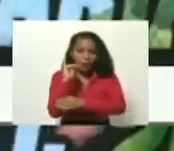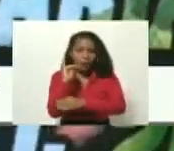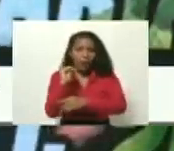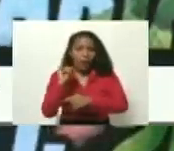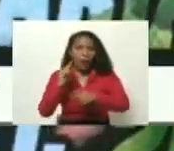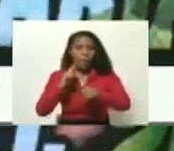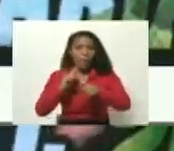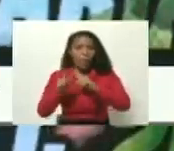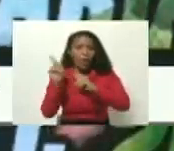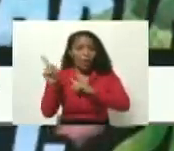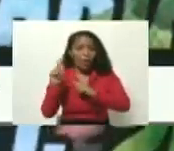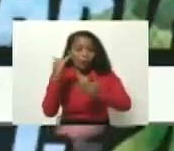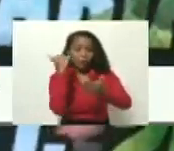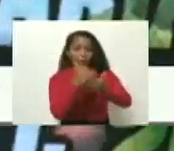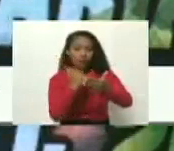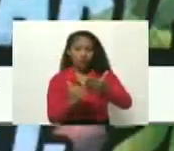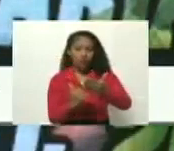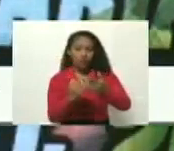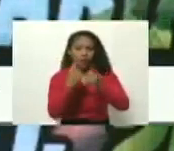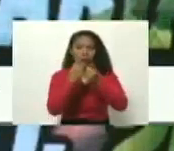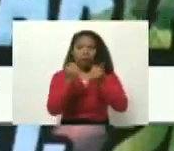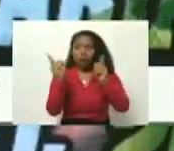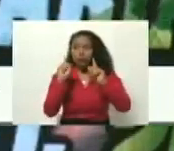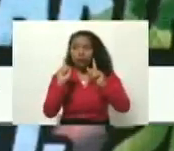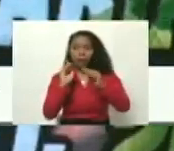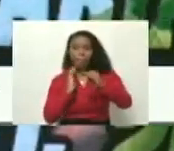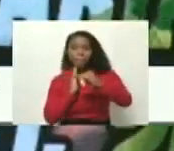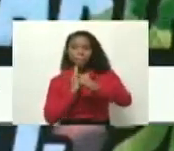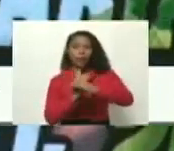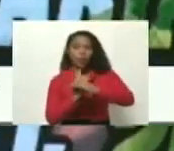una agenda verdaderamente climática que impida,